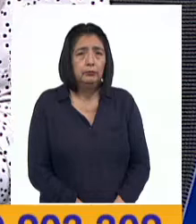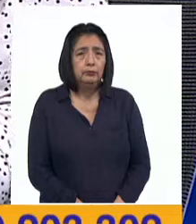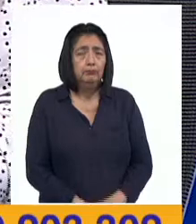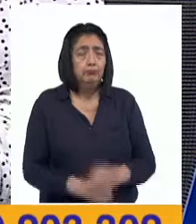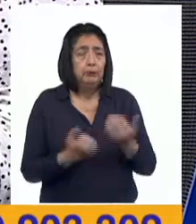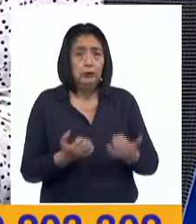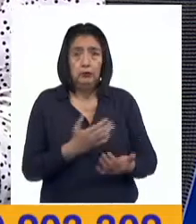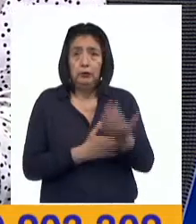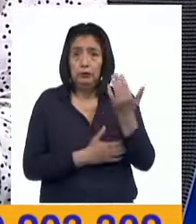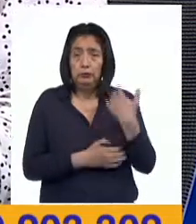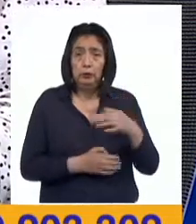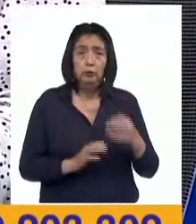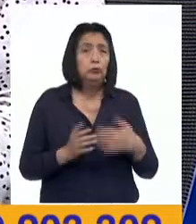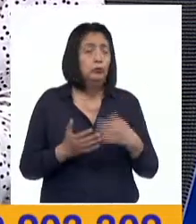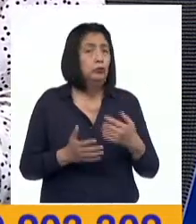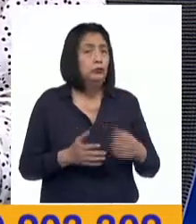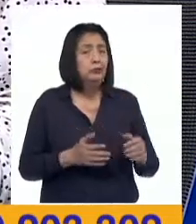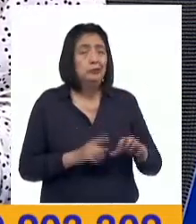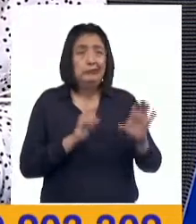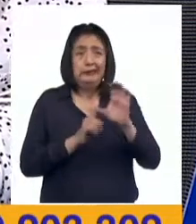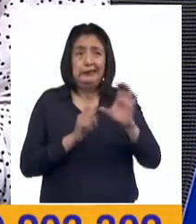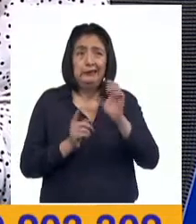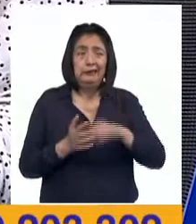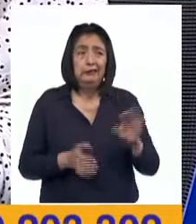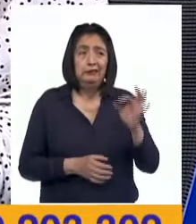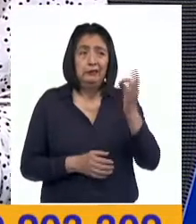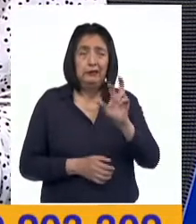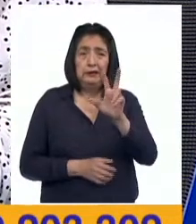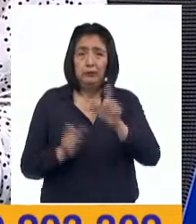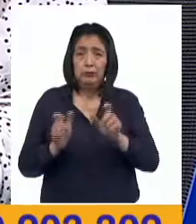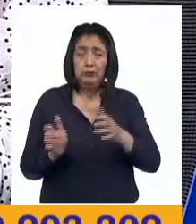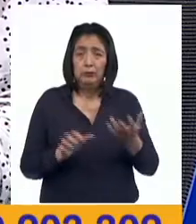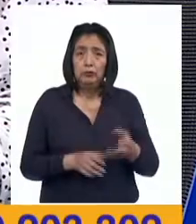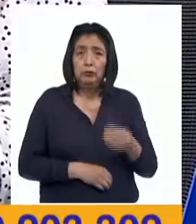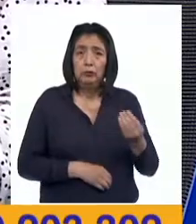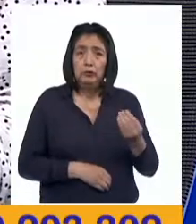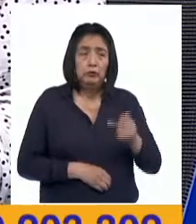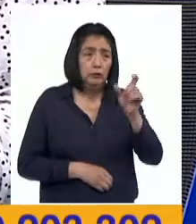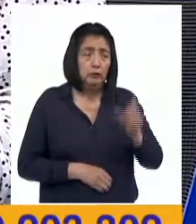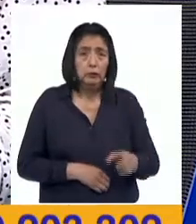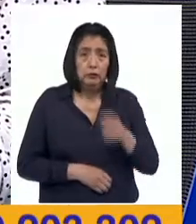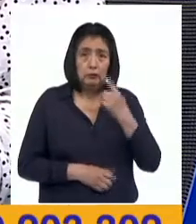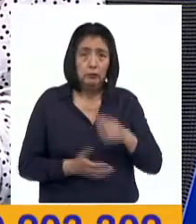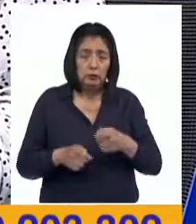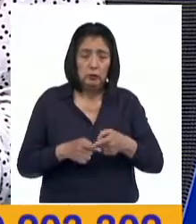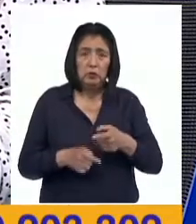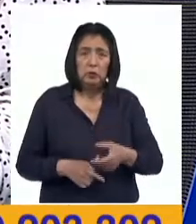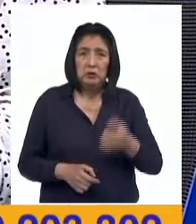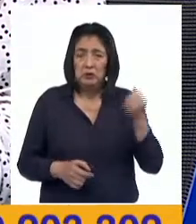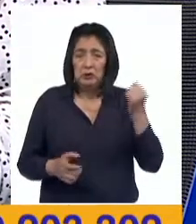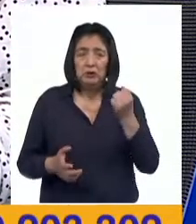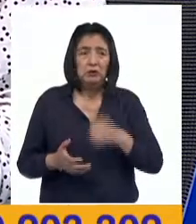y esta mañana se registró un nuevo ataque terrorista en francia tres personas fallecieron luego de que un sujeto los atacara con un cuchillo en la